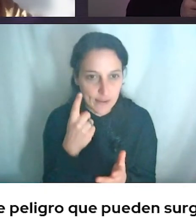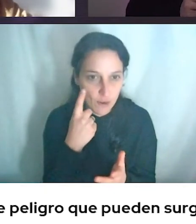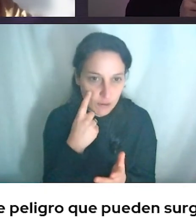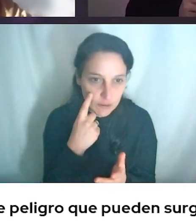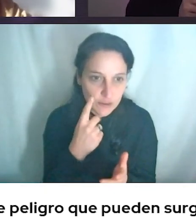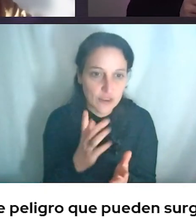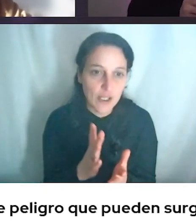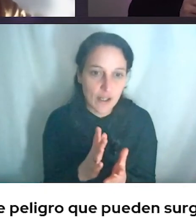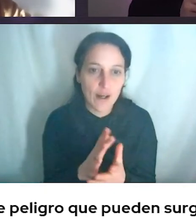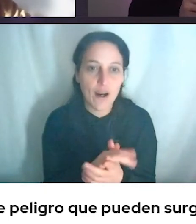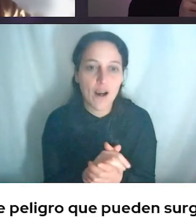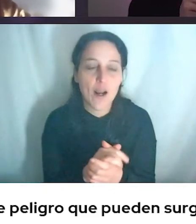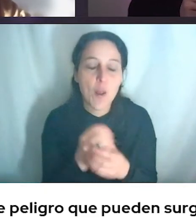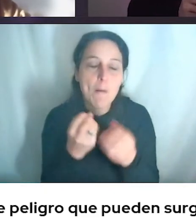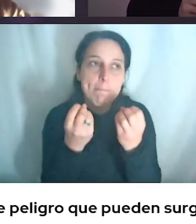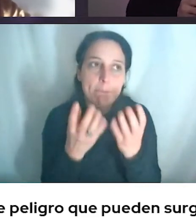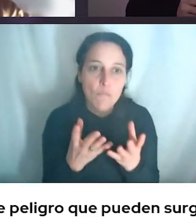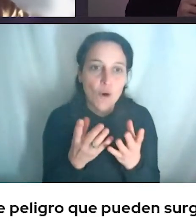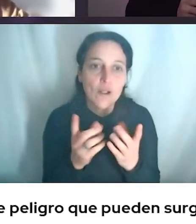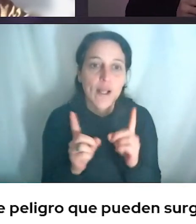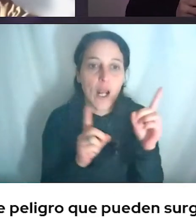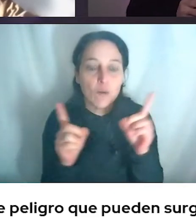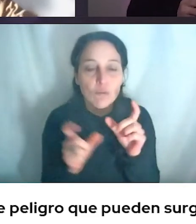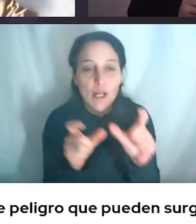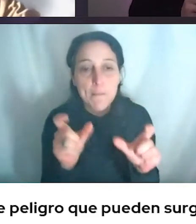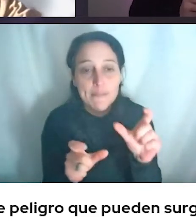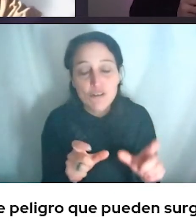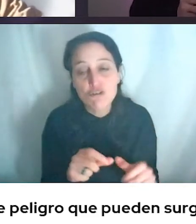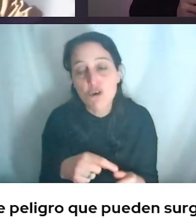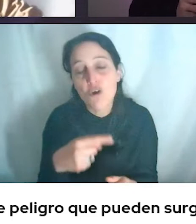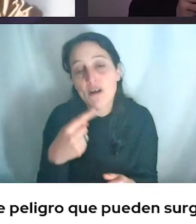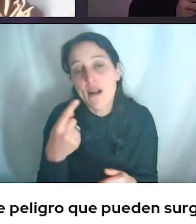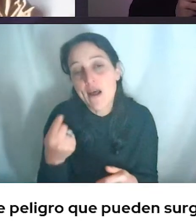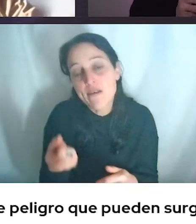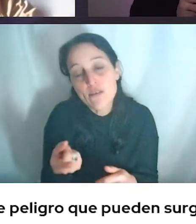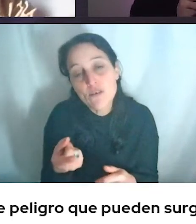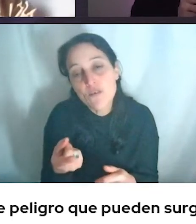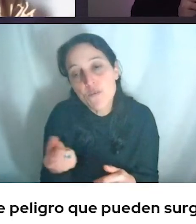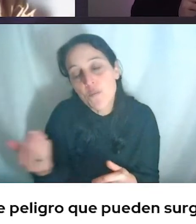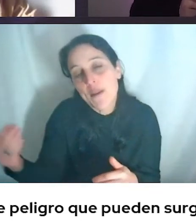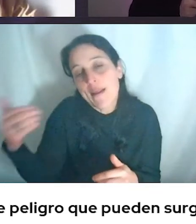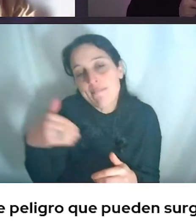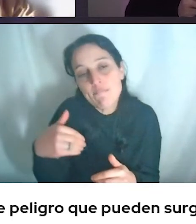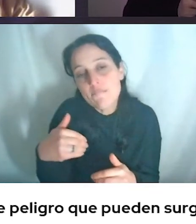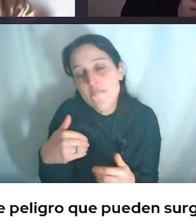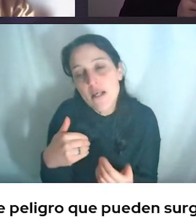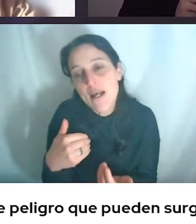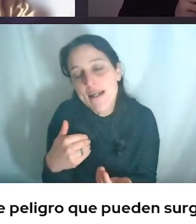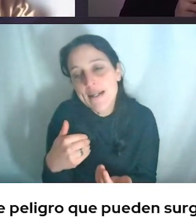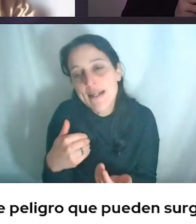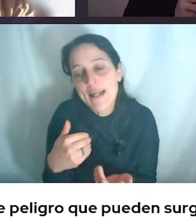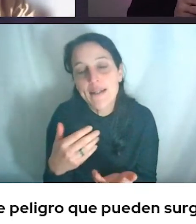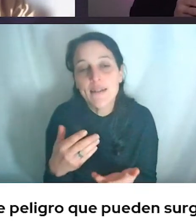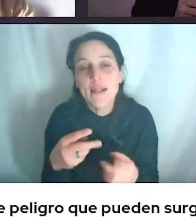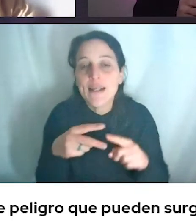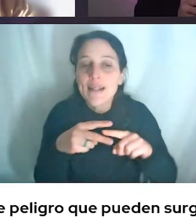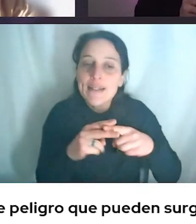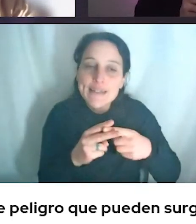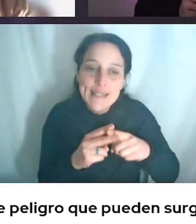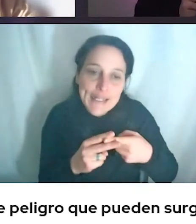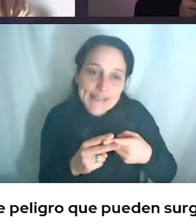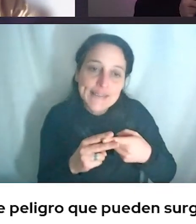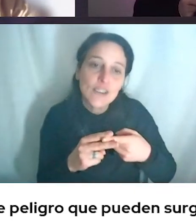área no tiene forma de saberlo. Entonces, sí o sí, necesitas un conocimiento técnico. Eso es uno de